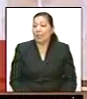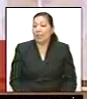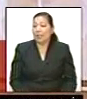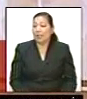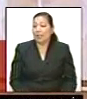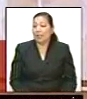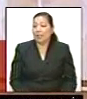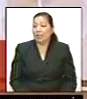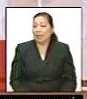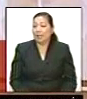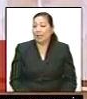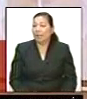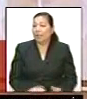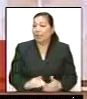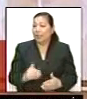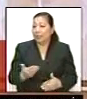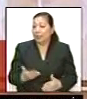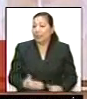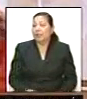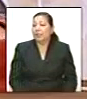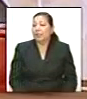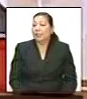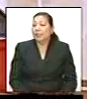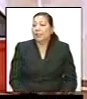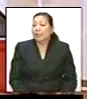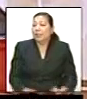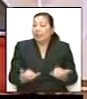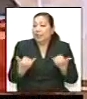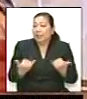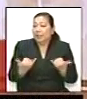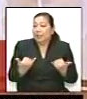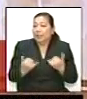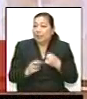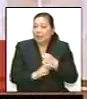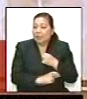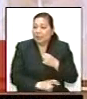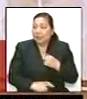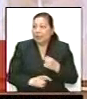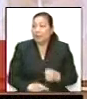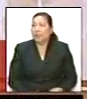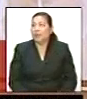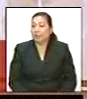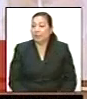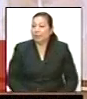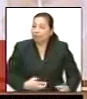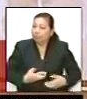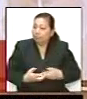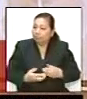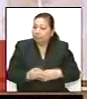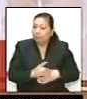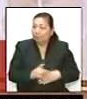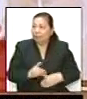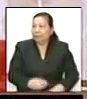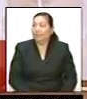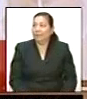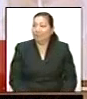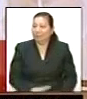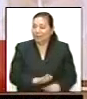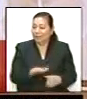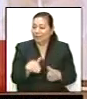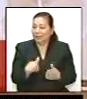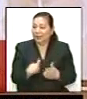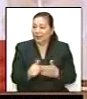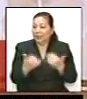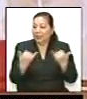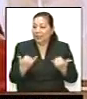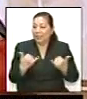motivos internos en estos dos países, estos procesos de acercamiento se detuvieron y